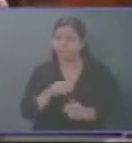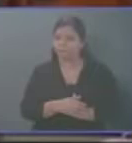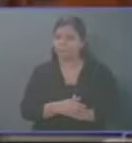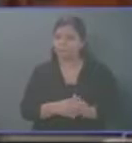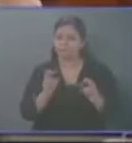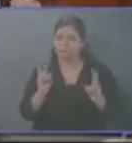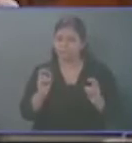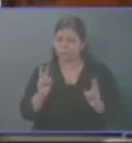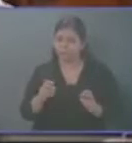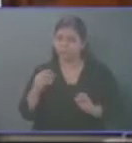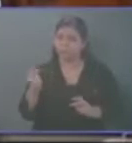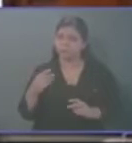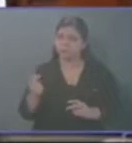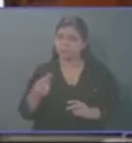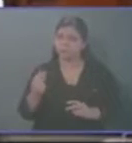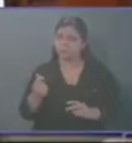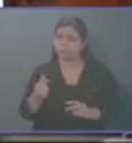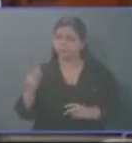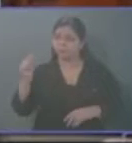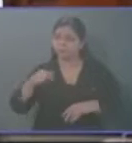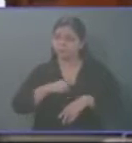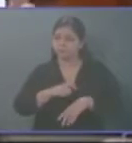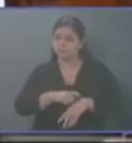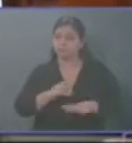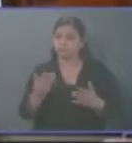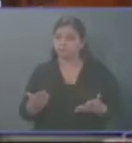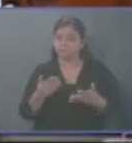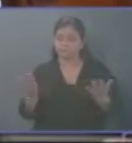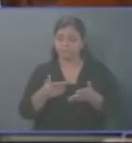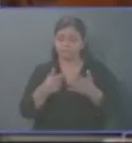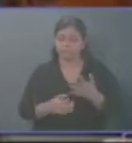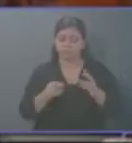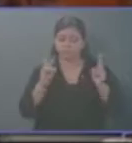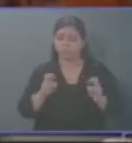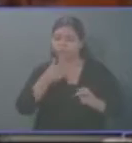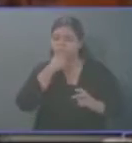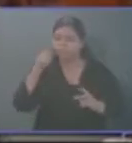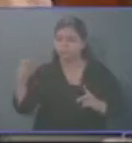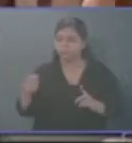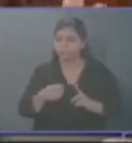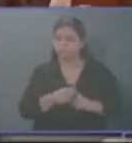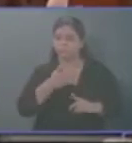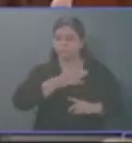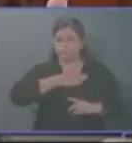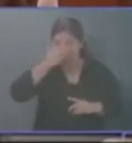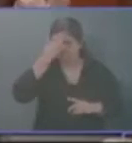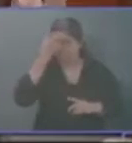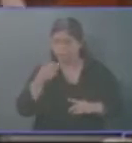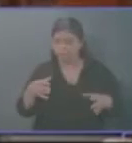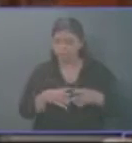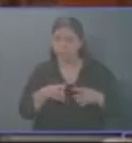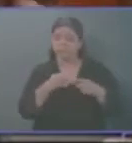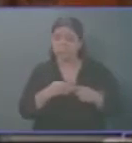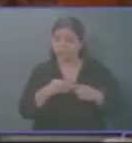acerca de la urgencia que existe para legislar en cuanto al tema de pensiones y que creo que la comisión ad